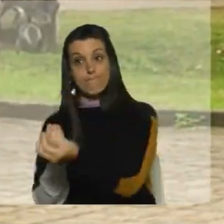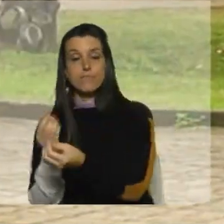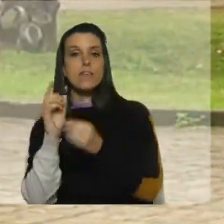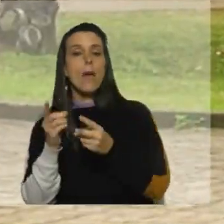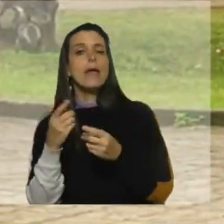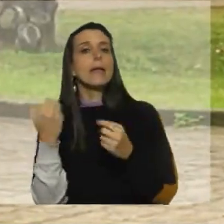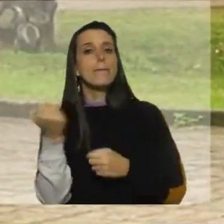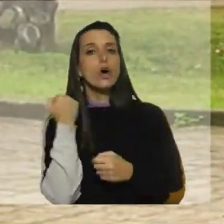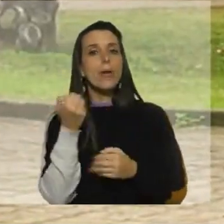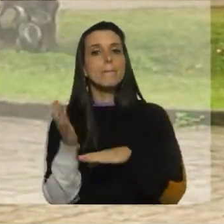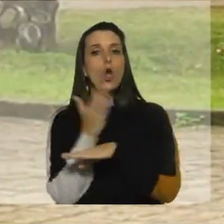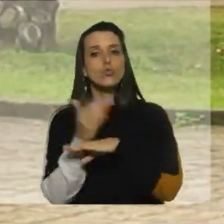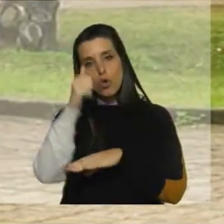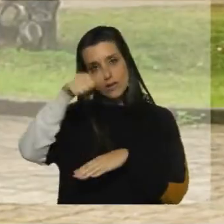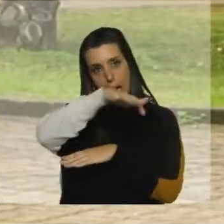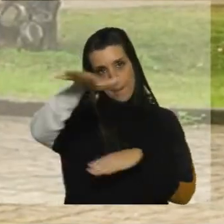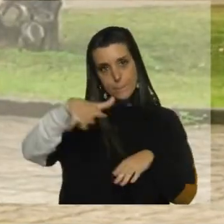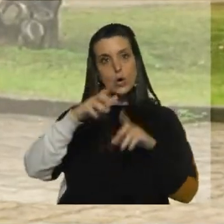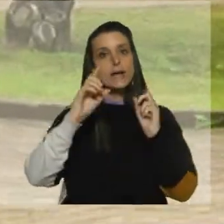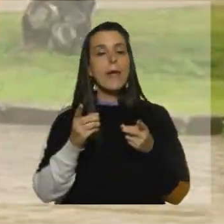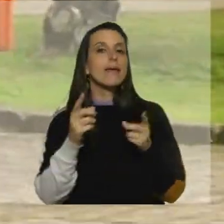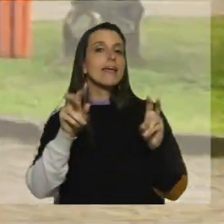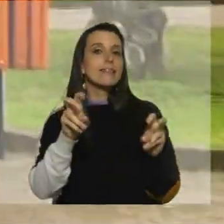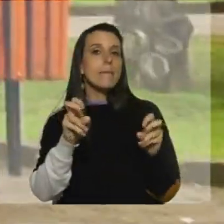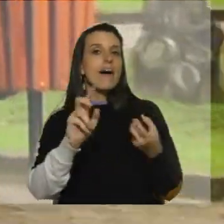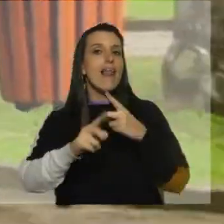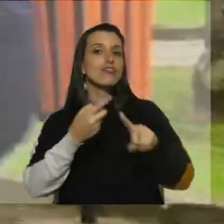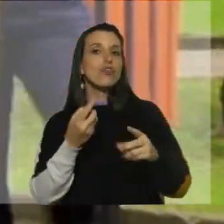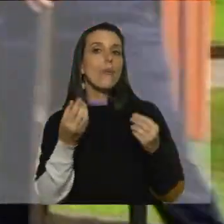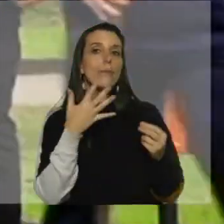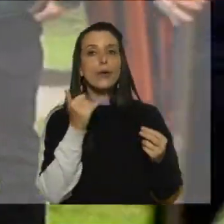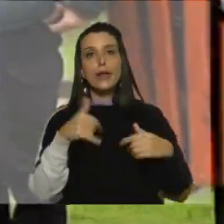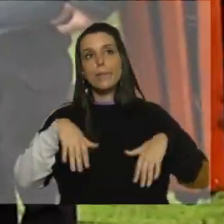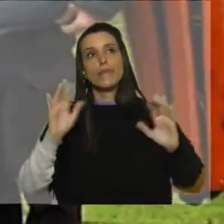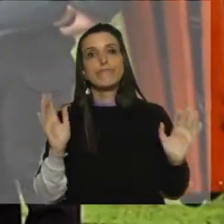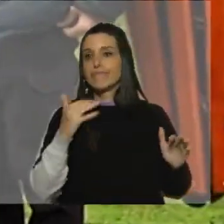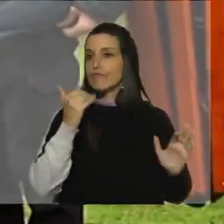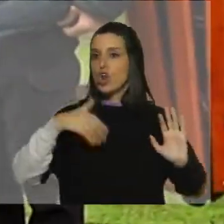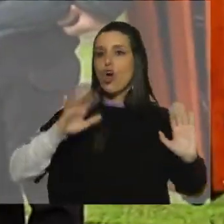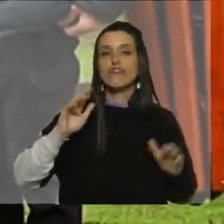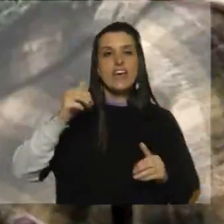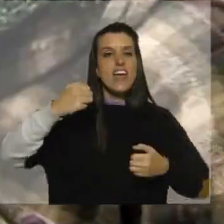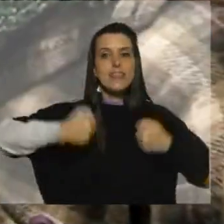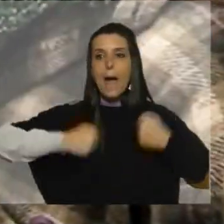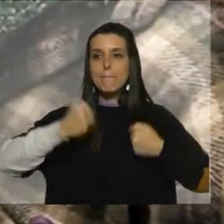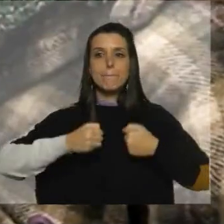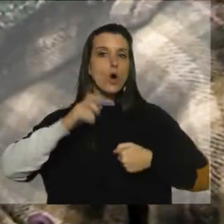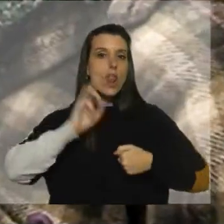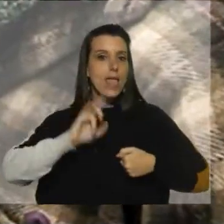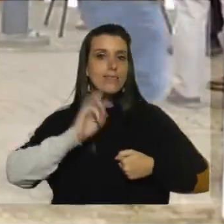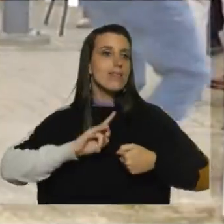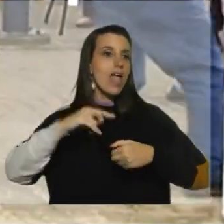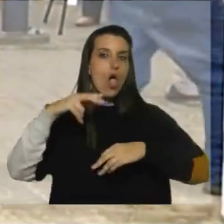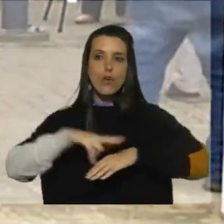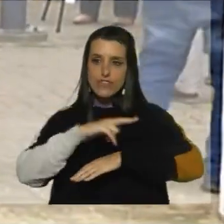dotación vinculada a la producción rural y a las cuestiones vinculadas al tambo, el ovino, que hacen